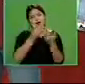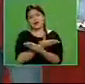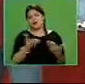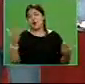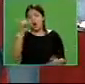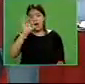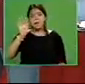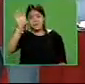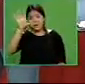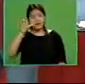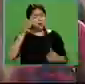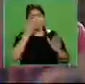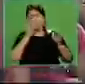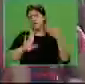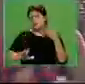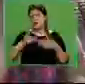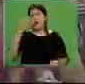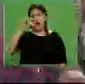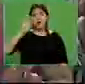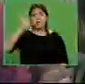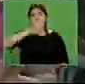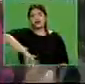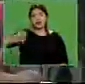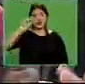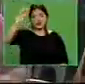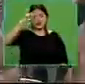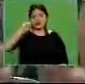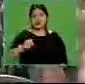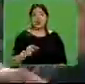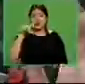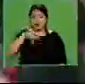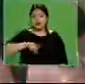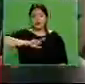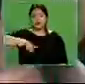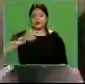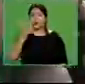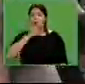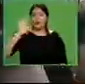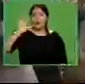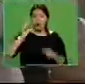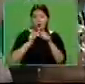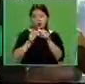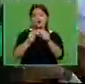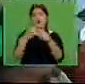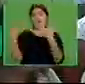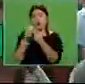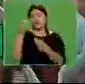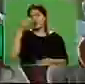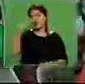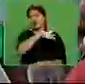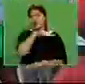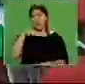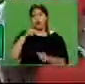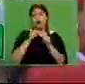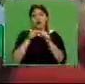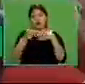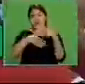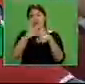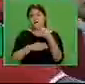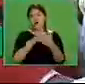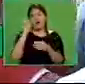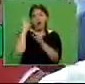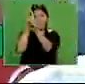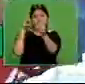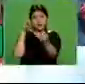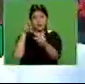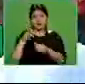hay patria para siempre, hay patria socialista. Y aquí nos comprometemos a seguir adelante con nuestro pueblo, a llevar adelante el Estado de